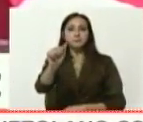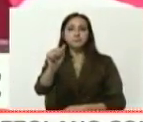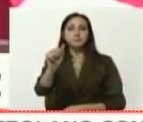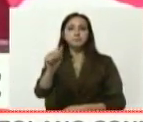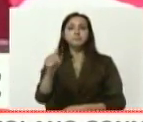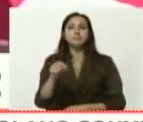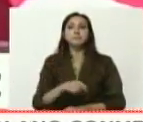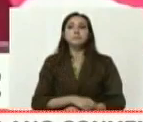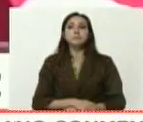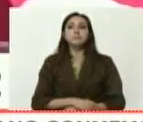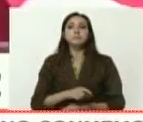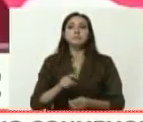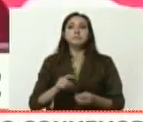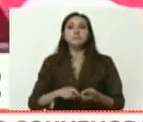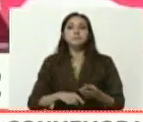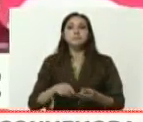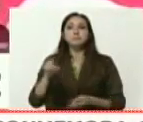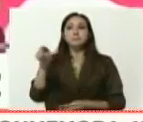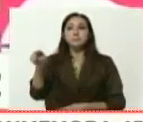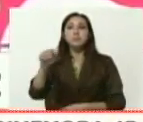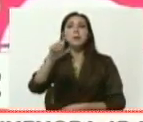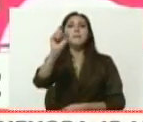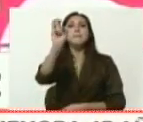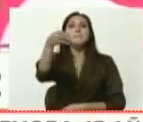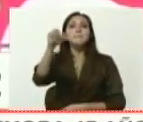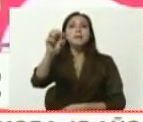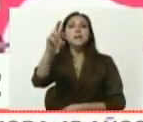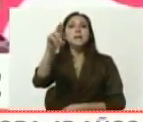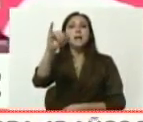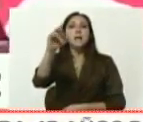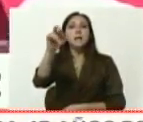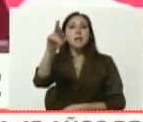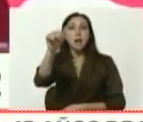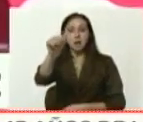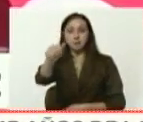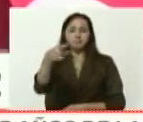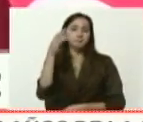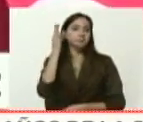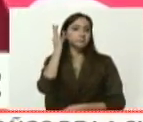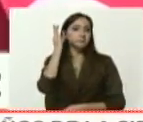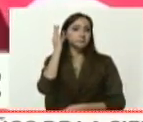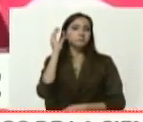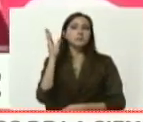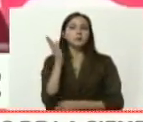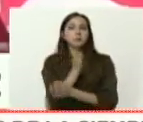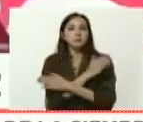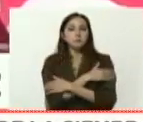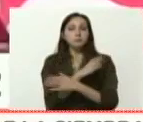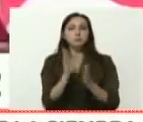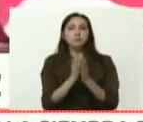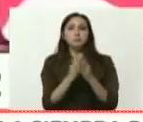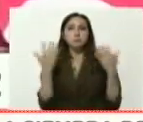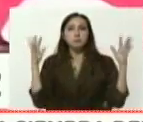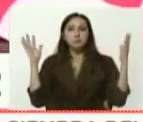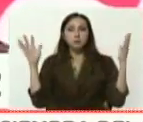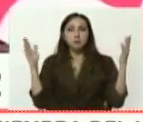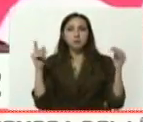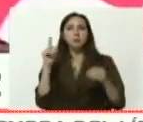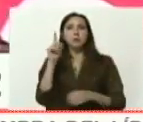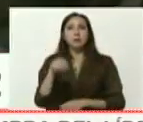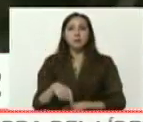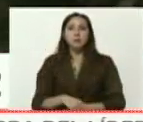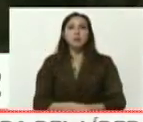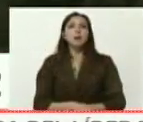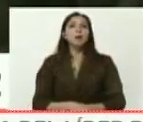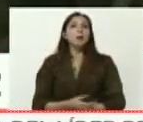Ciudadano Gustavo Pereira, además el hombre que hizo el prólogo a la Constitución de la República Bolivariana de Venezuela, que hay que